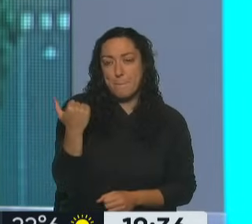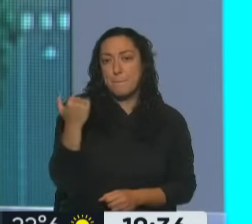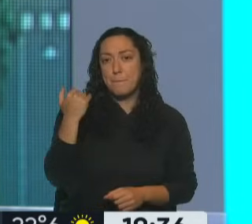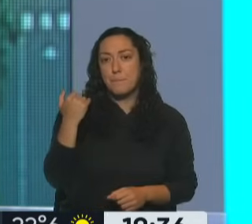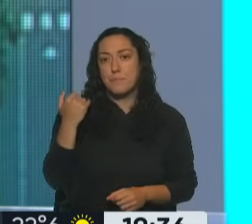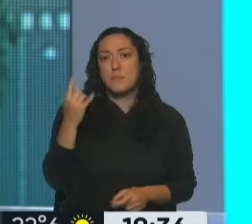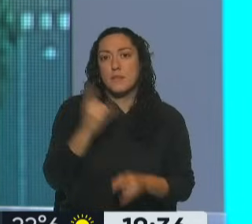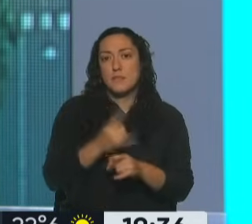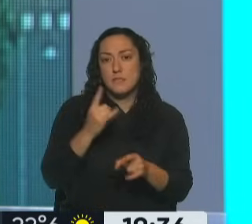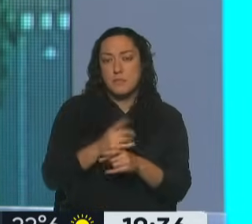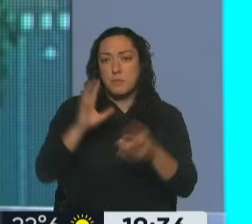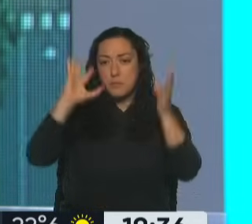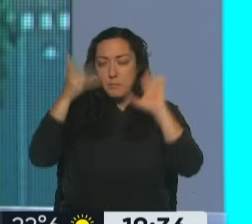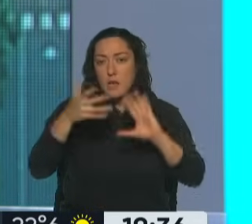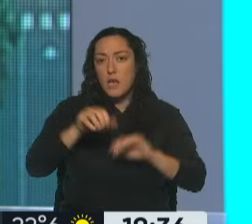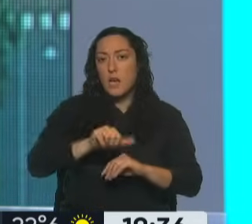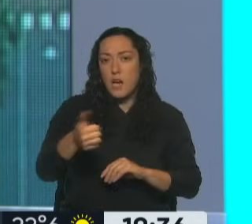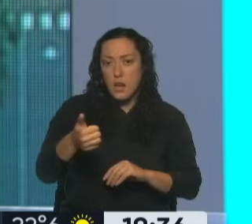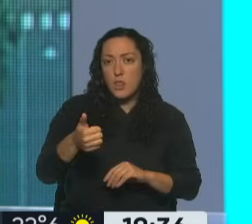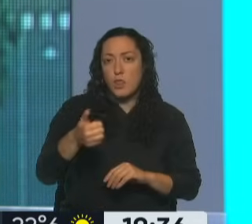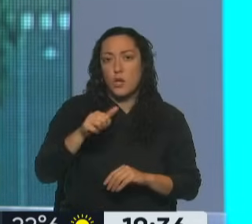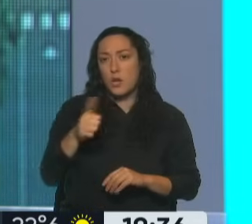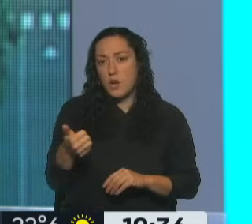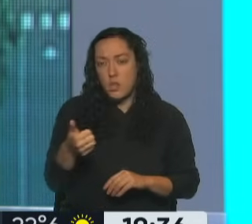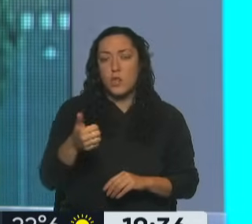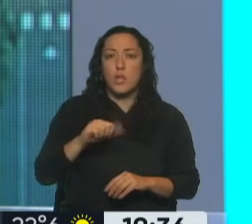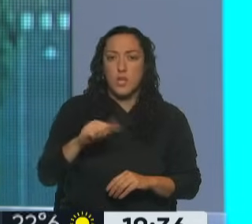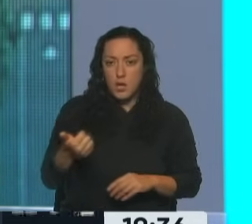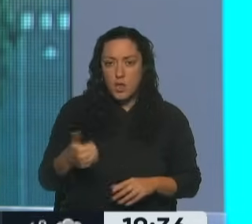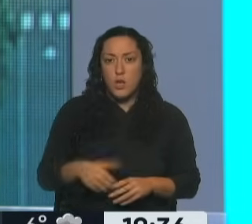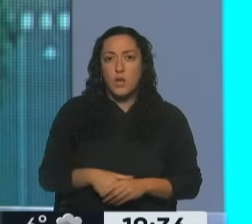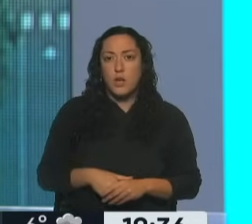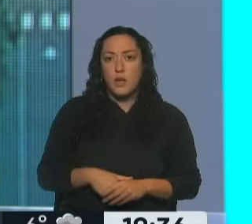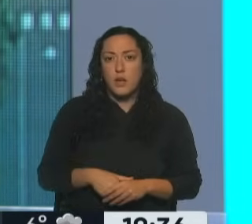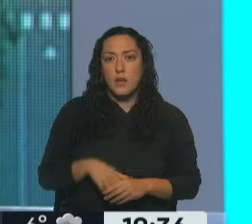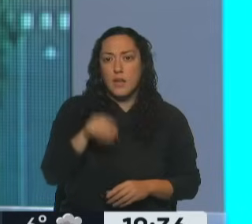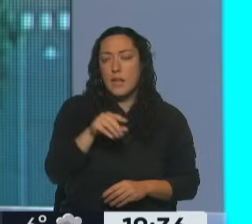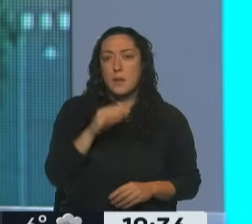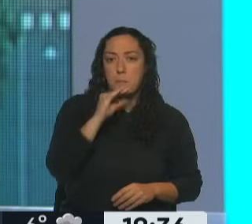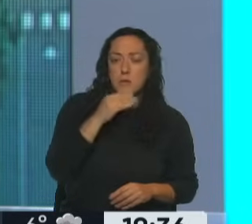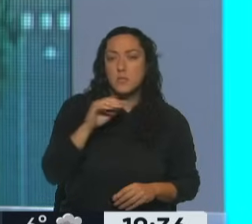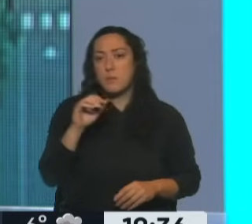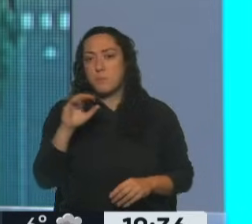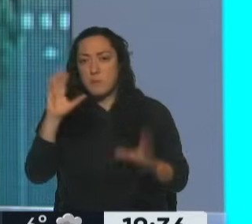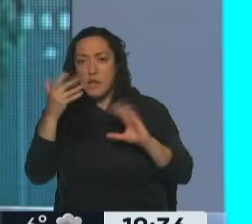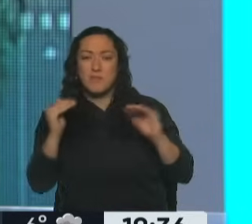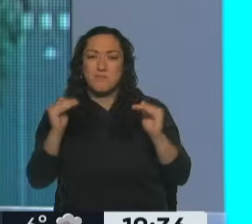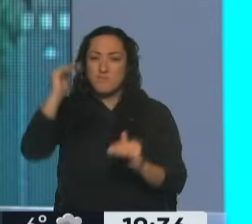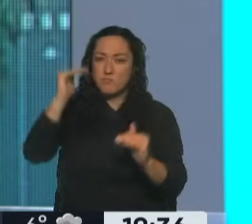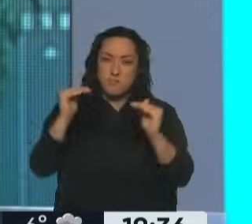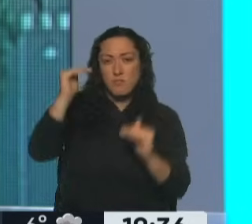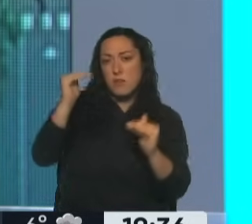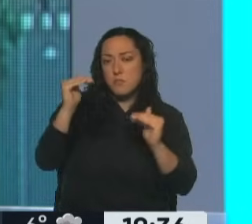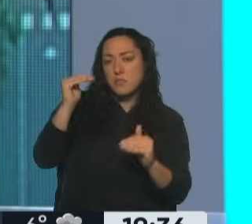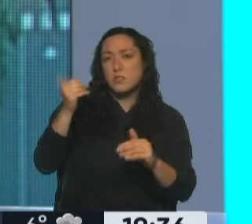fue ganando Javier Milei. Siempre Javier Milei estuvo sobre Sergio Massa, con un mínimo quizás